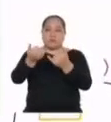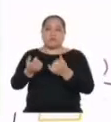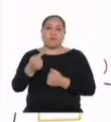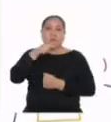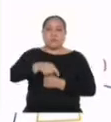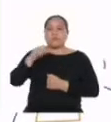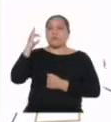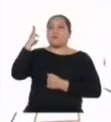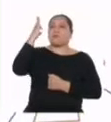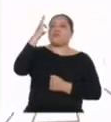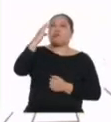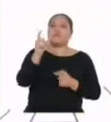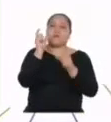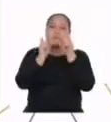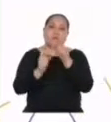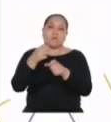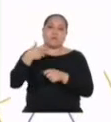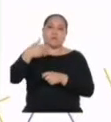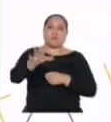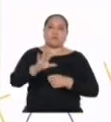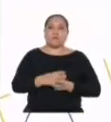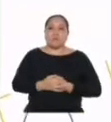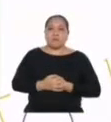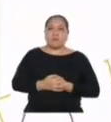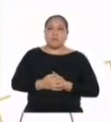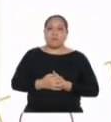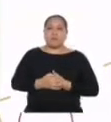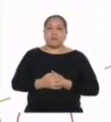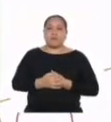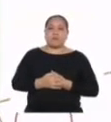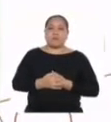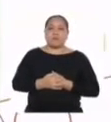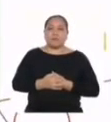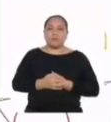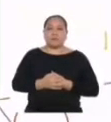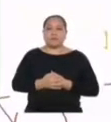necesidades de las actuales y futuras generaciones.